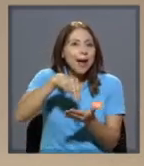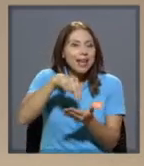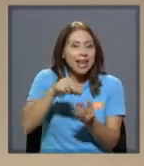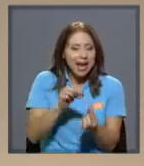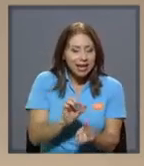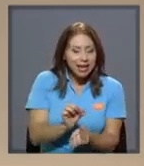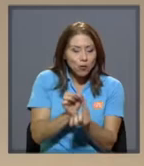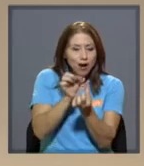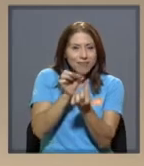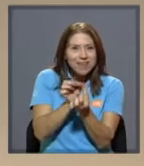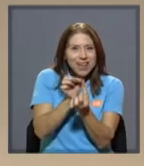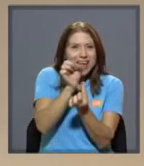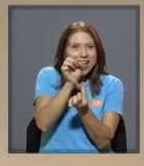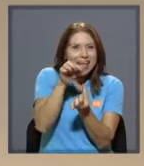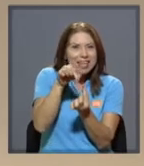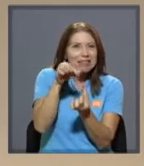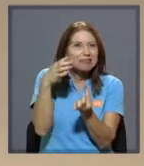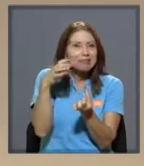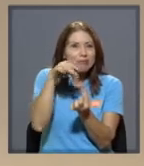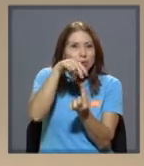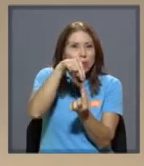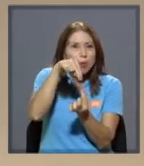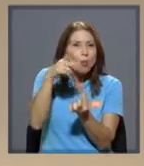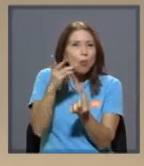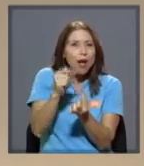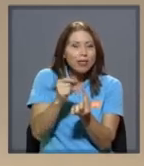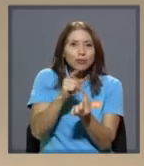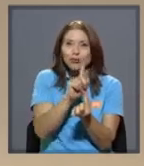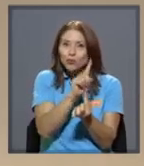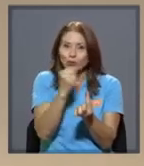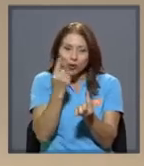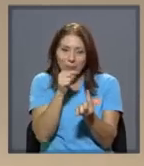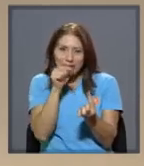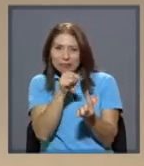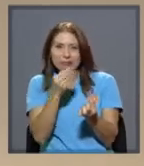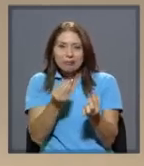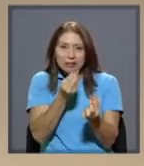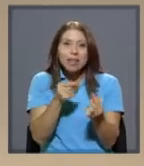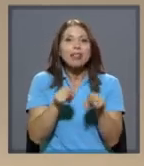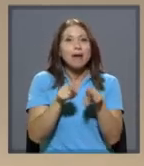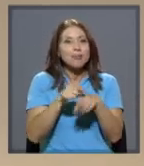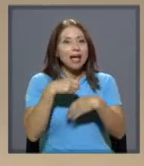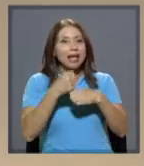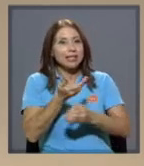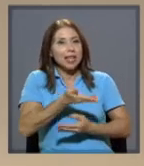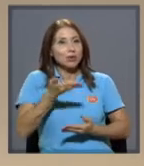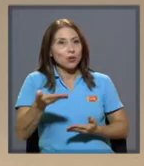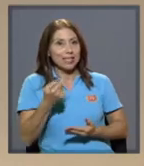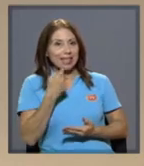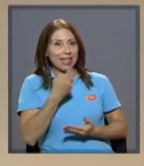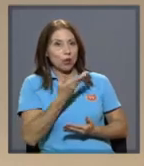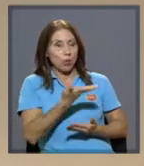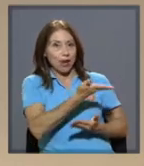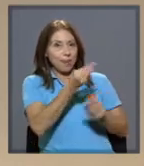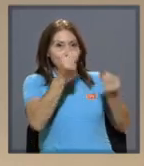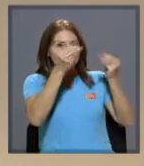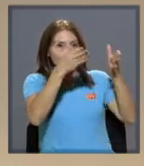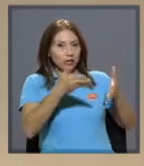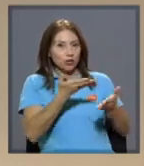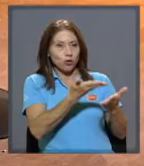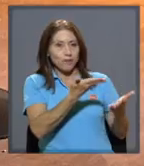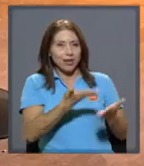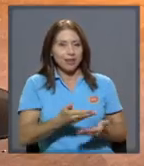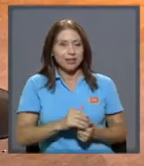sino que también hace las cosas que el profesor Brenes acaba de mencionar y muchas otras.